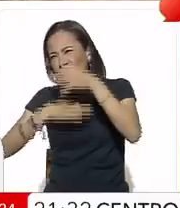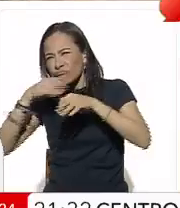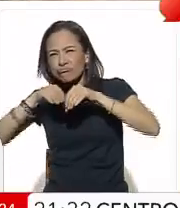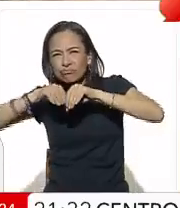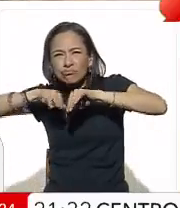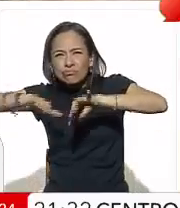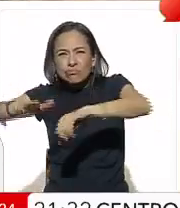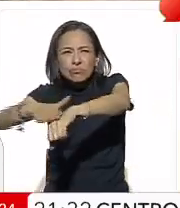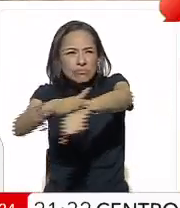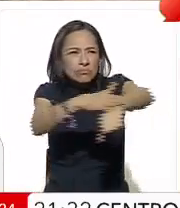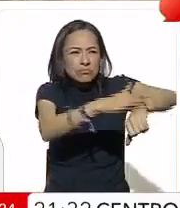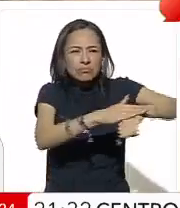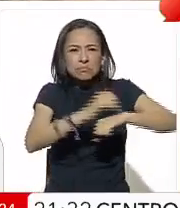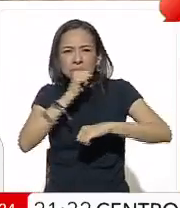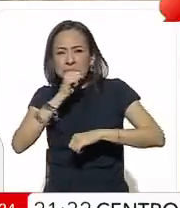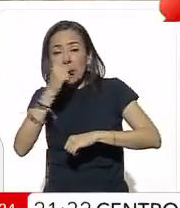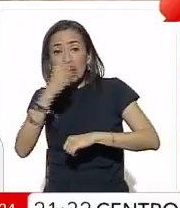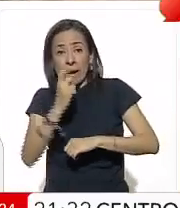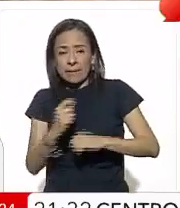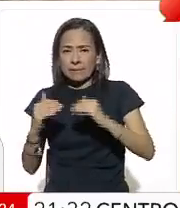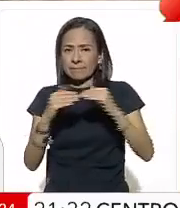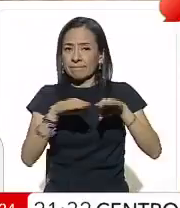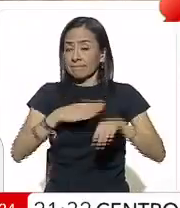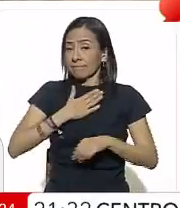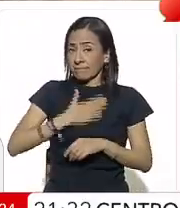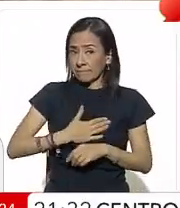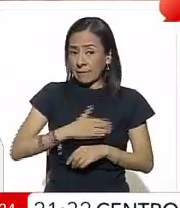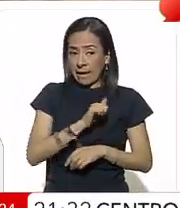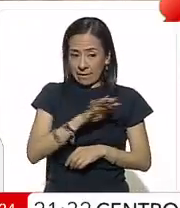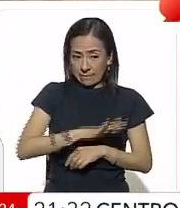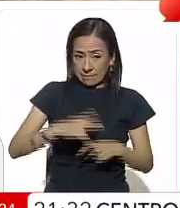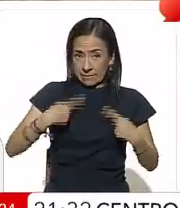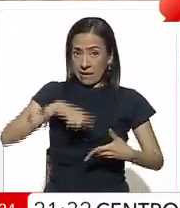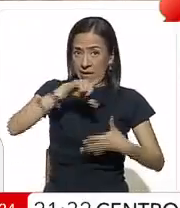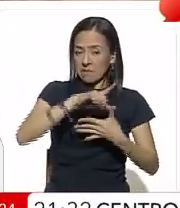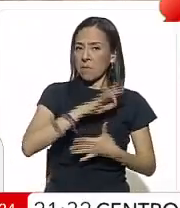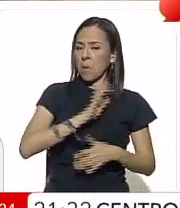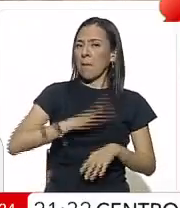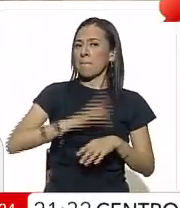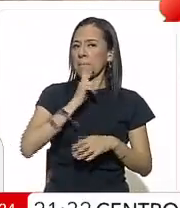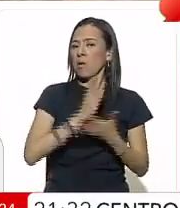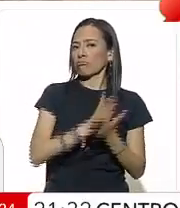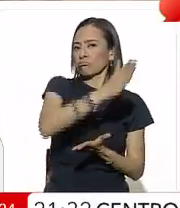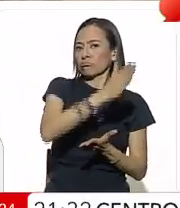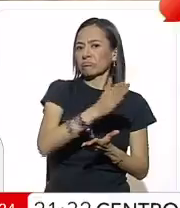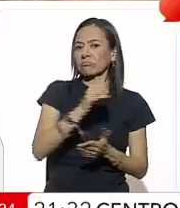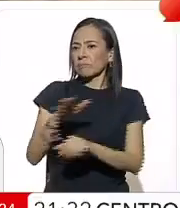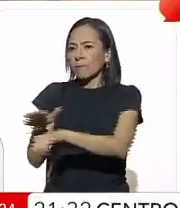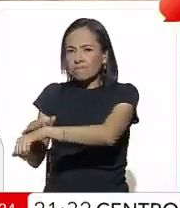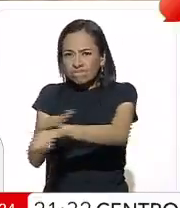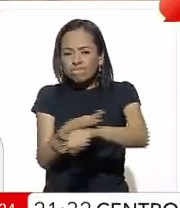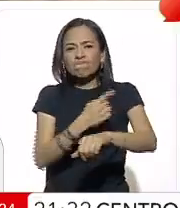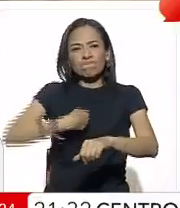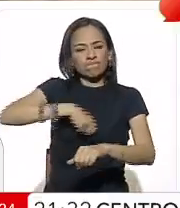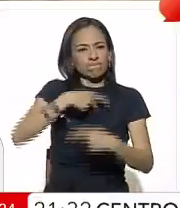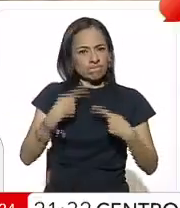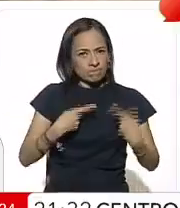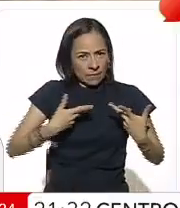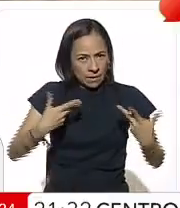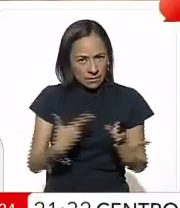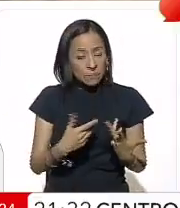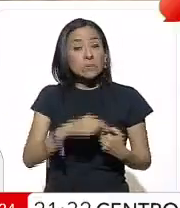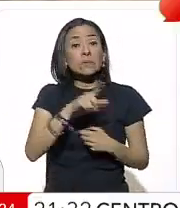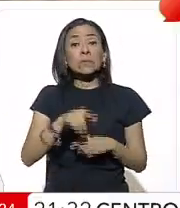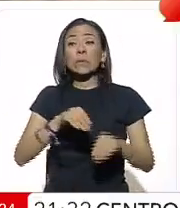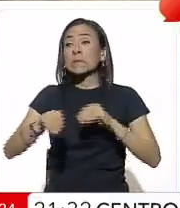democracia y que sea accesible a la comunidad latina. Hacemos registración de votantes, hacemos ciudadanía y luego hacemos